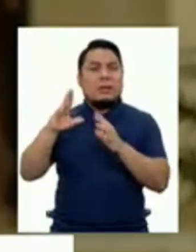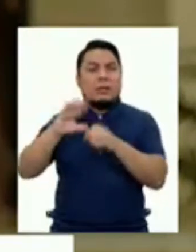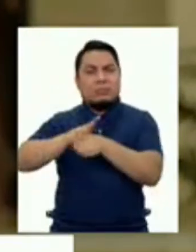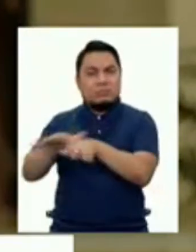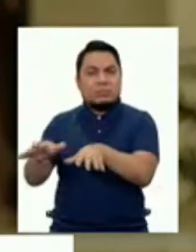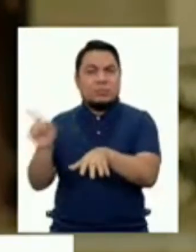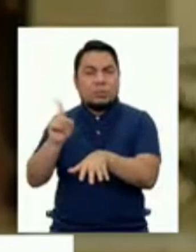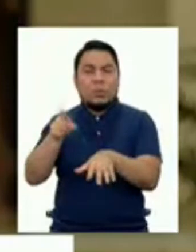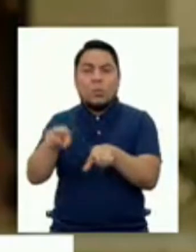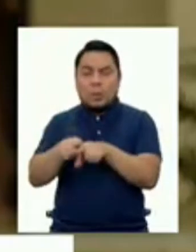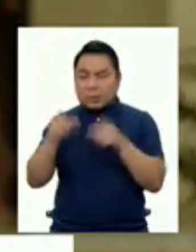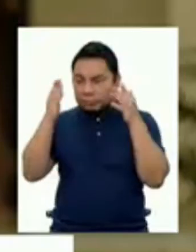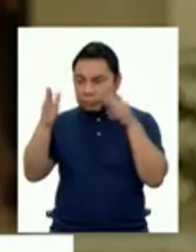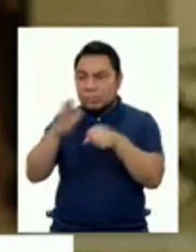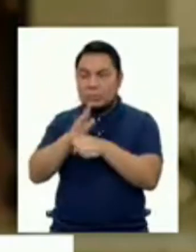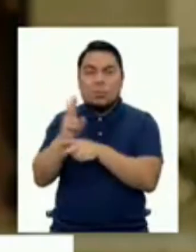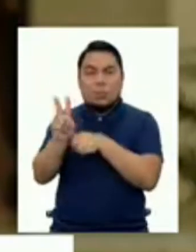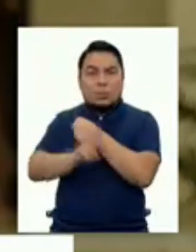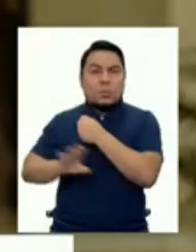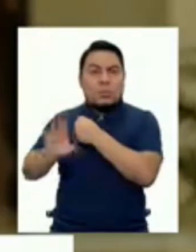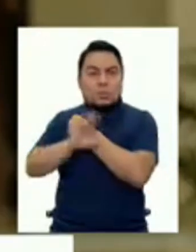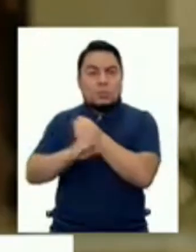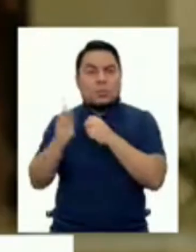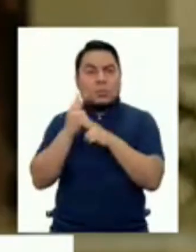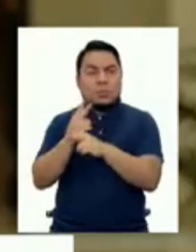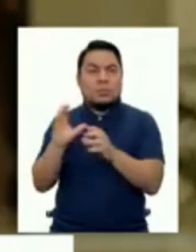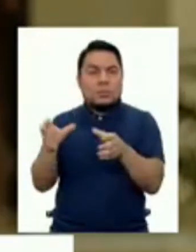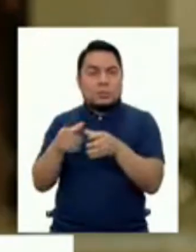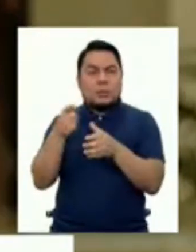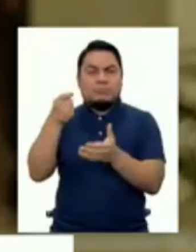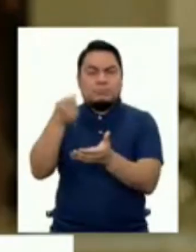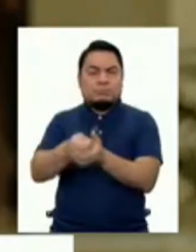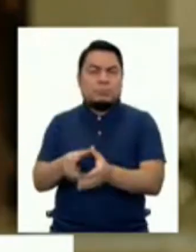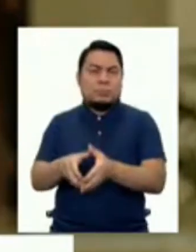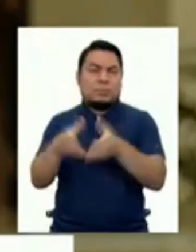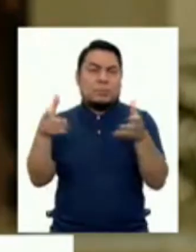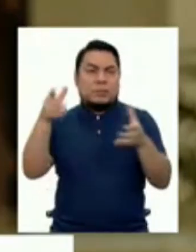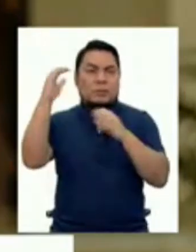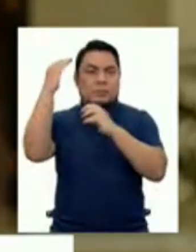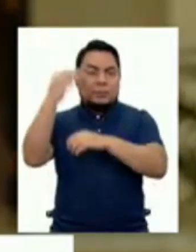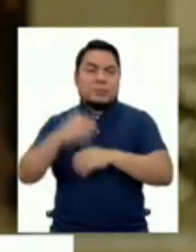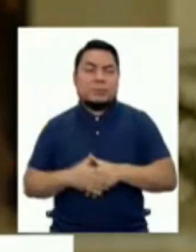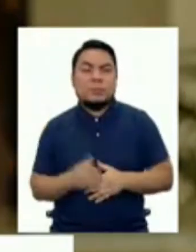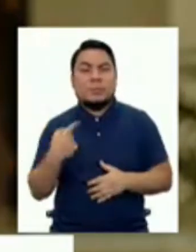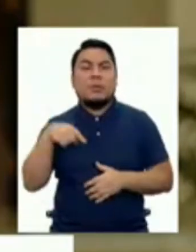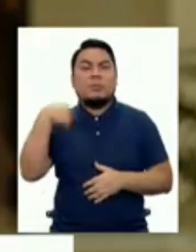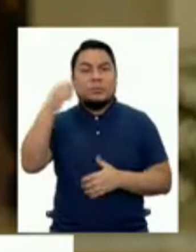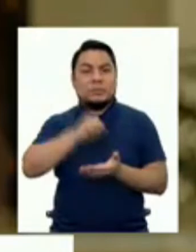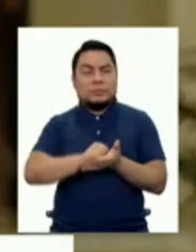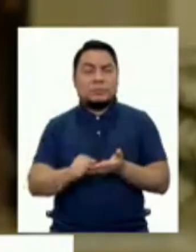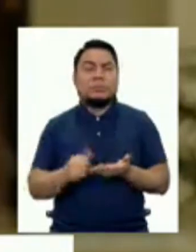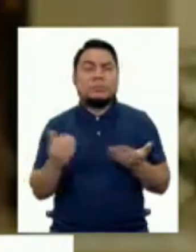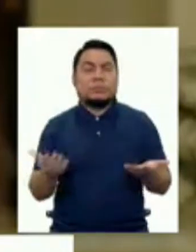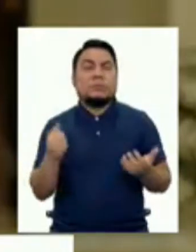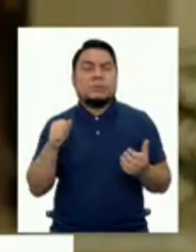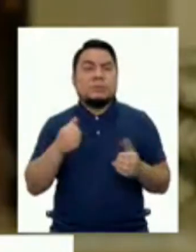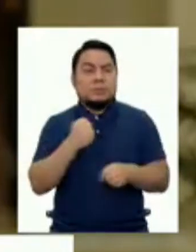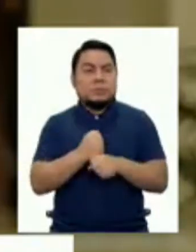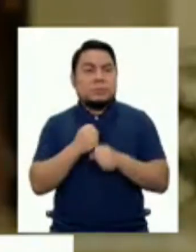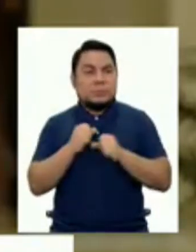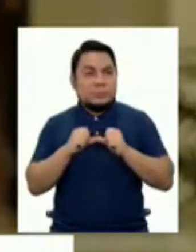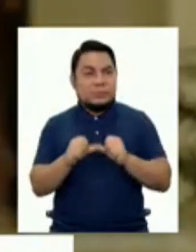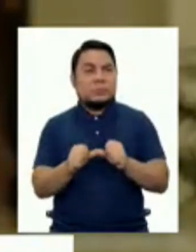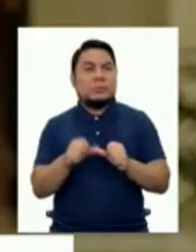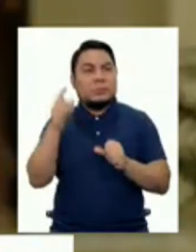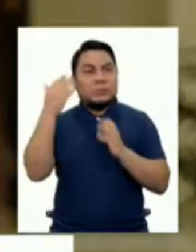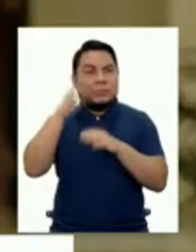pandemia en Piura. Hay un potencial muy grande de inversiones en la región Piura para los próximos meses. Así que vamos a trabajar